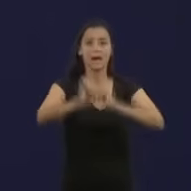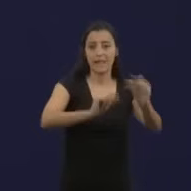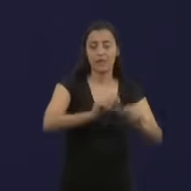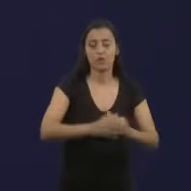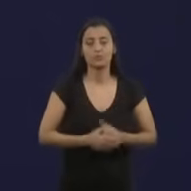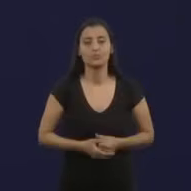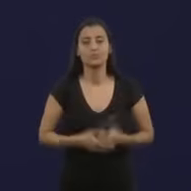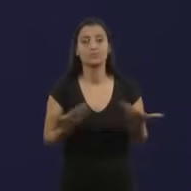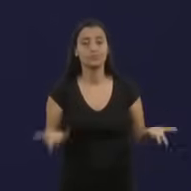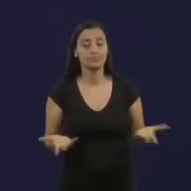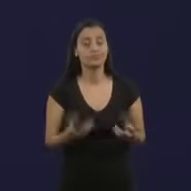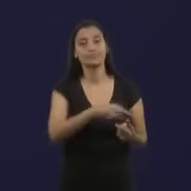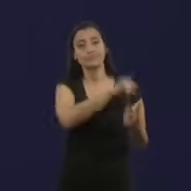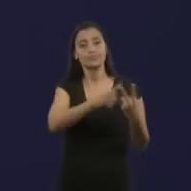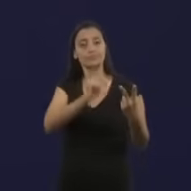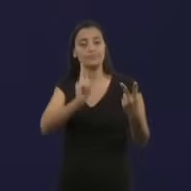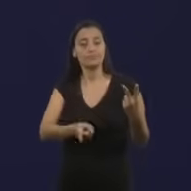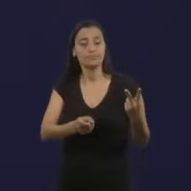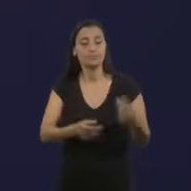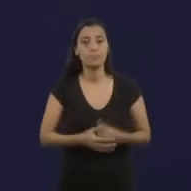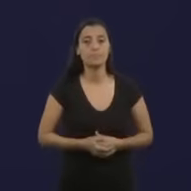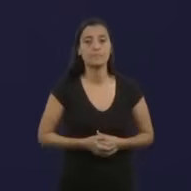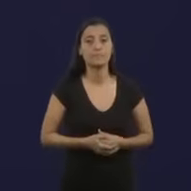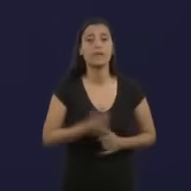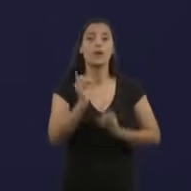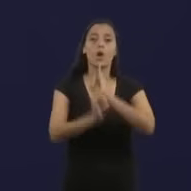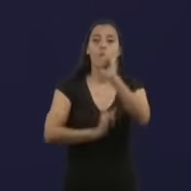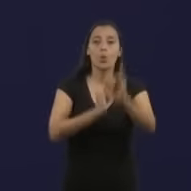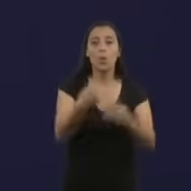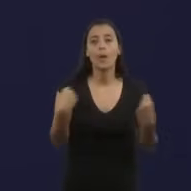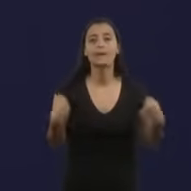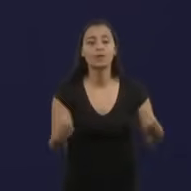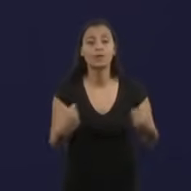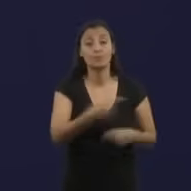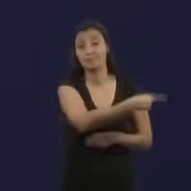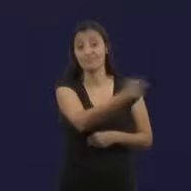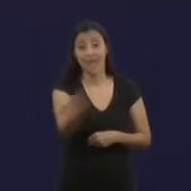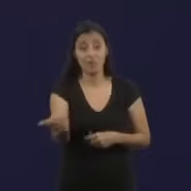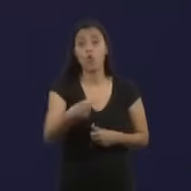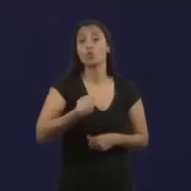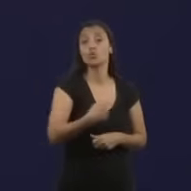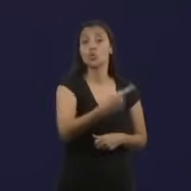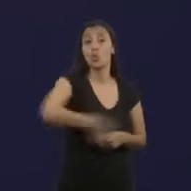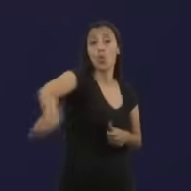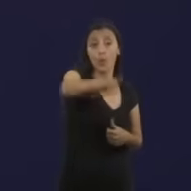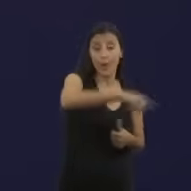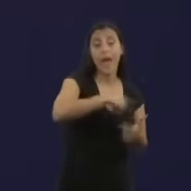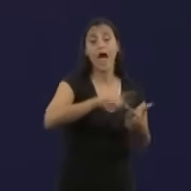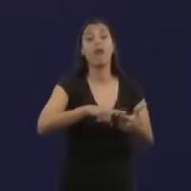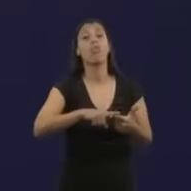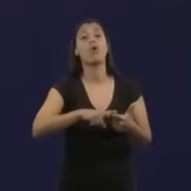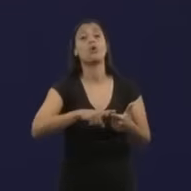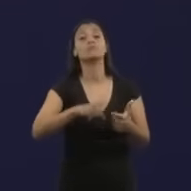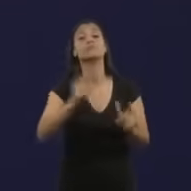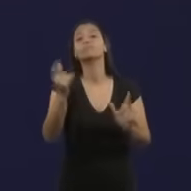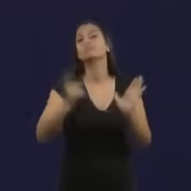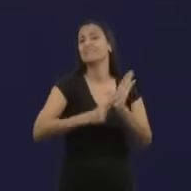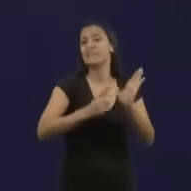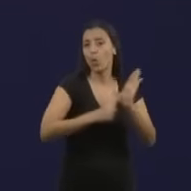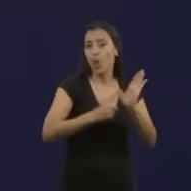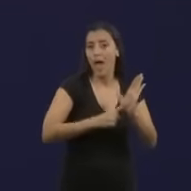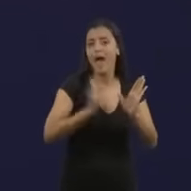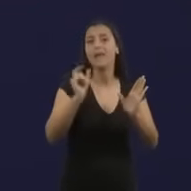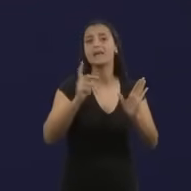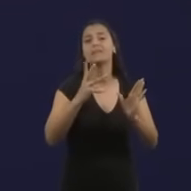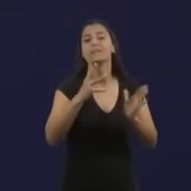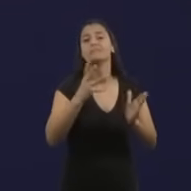tendencia en otro orden de cosas contarles a todos los jubilados pensionados titulares de